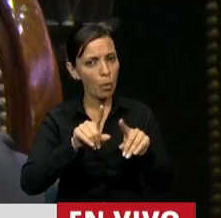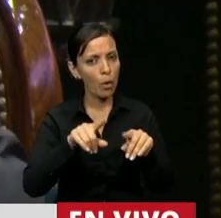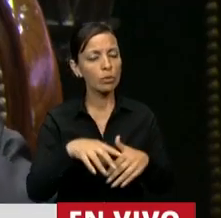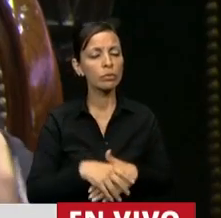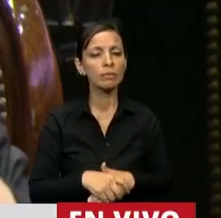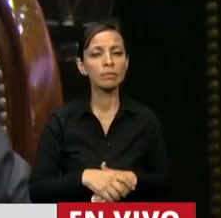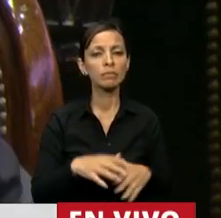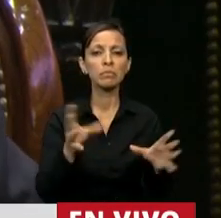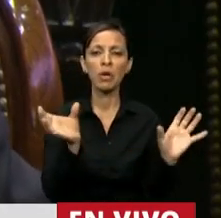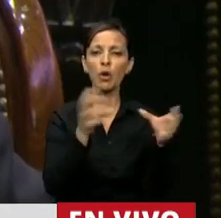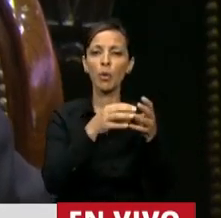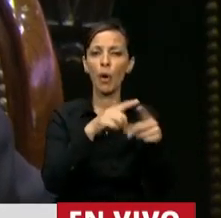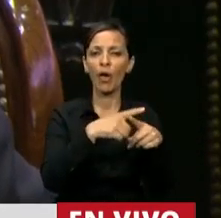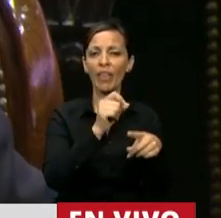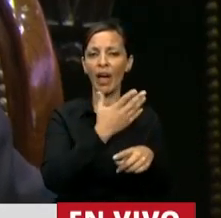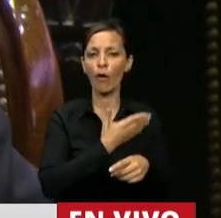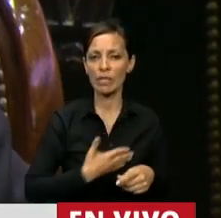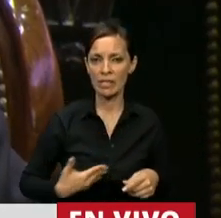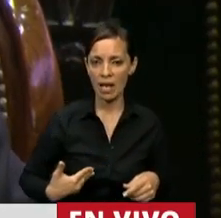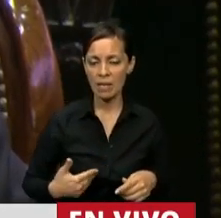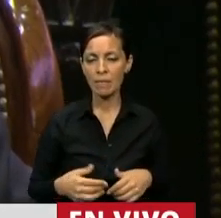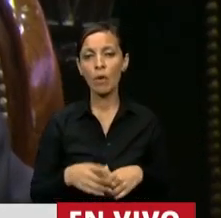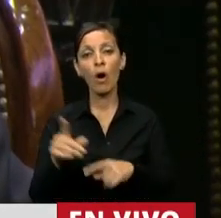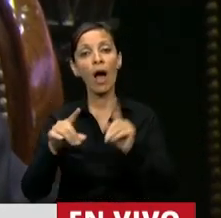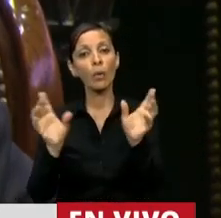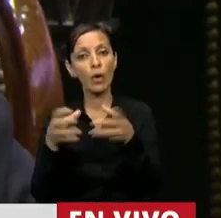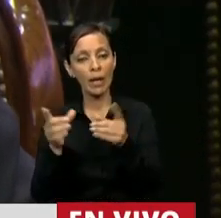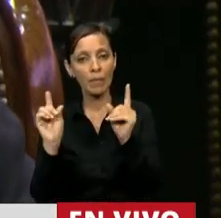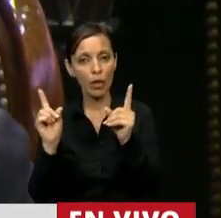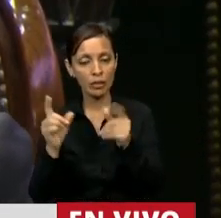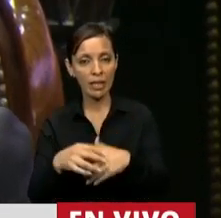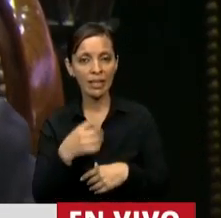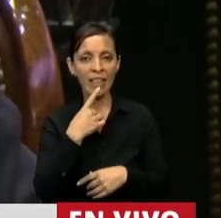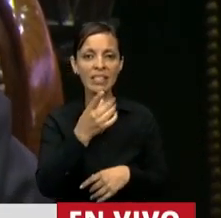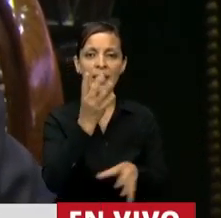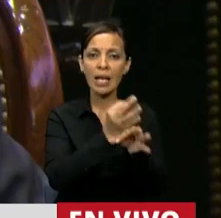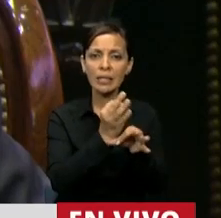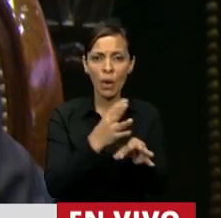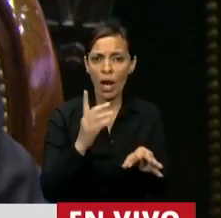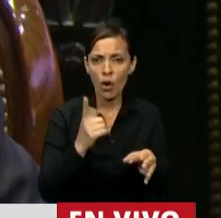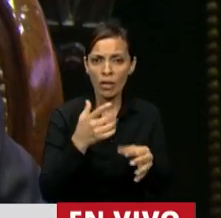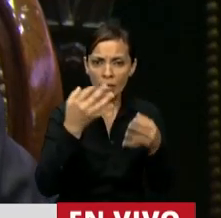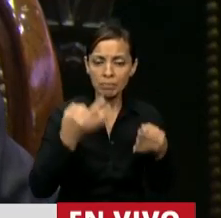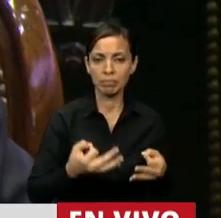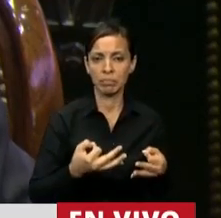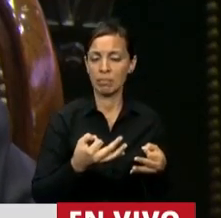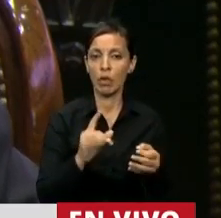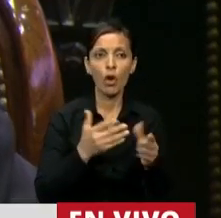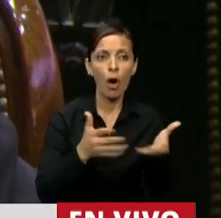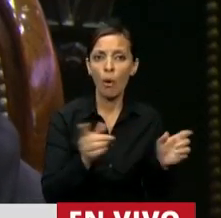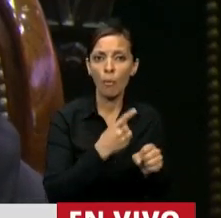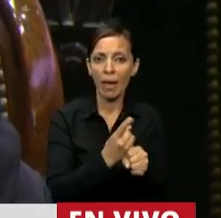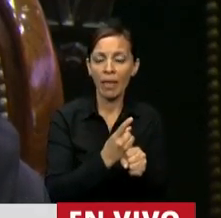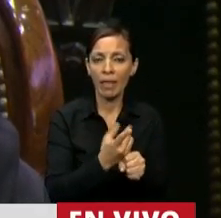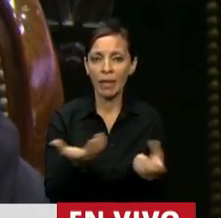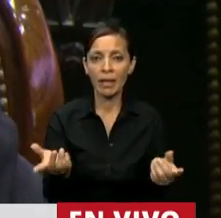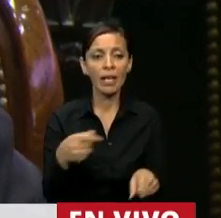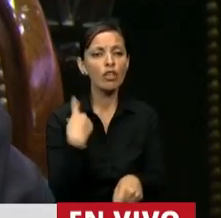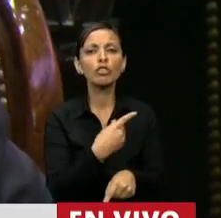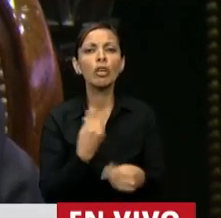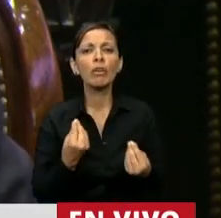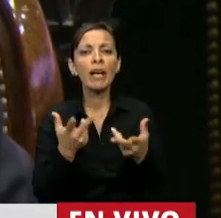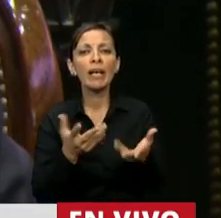actores del oficialismo, de algunos gremios docentes que dicen las escuelas no están en condiciones para abrir. Bueno, ¿qué hicimos